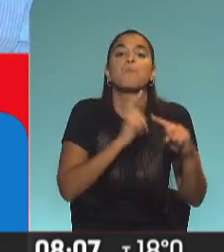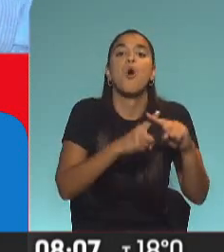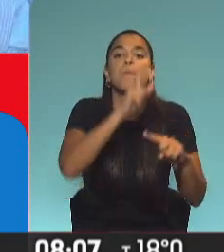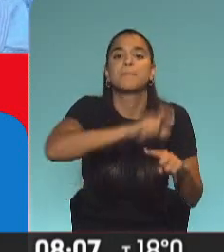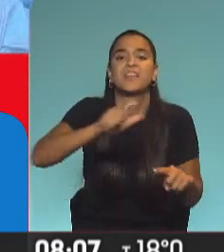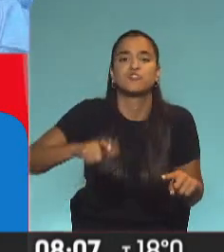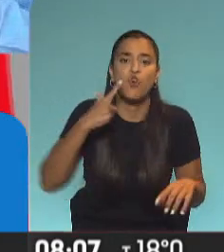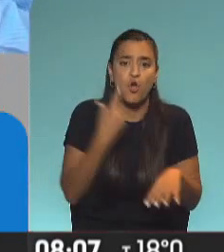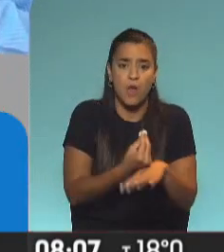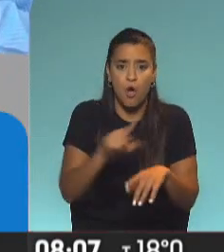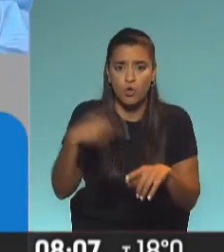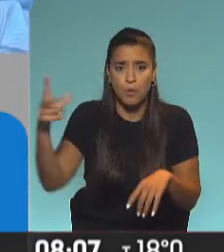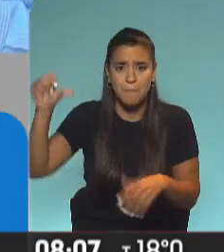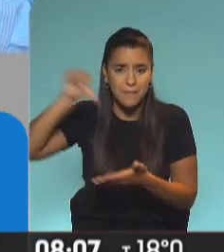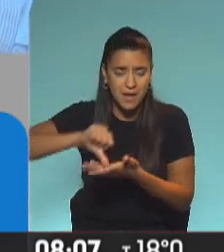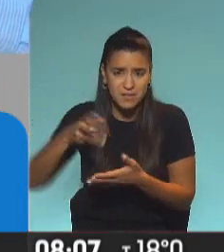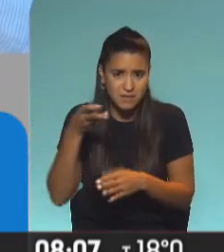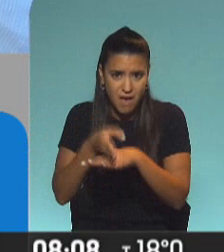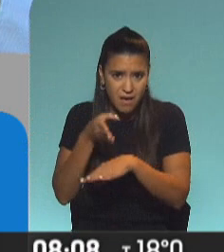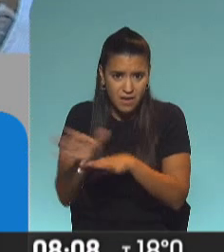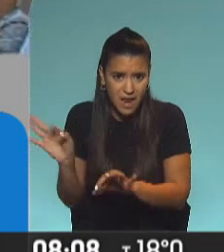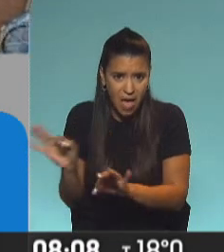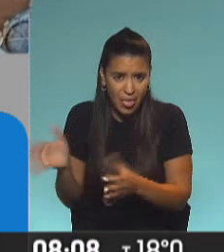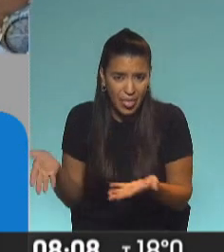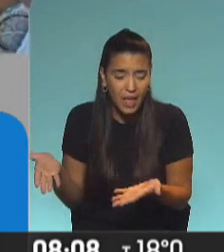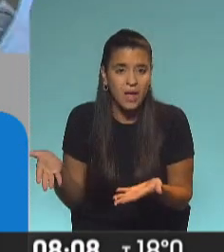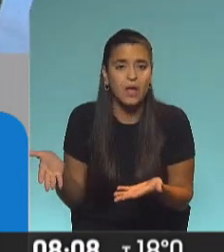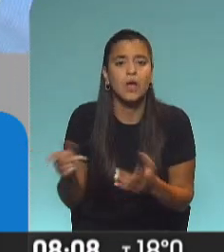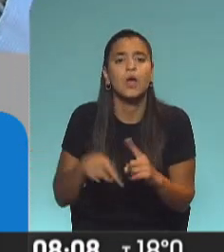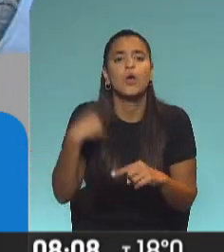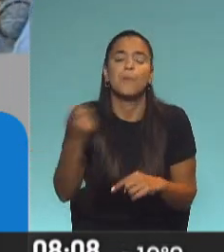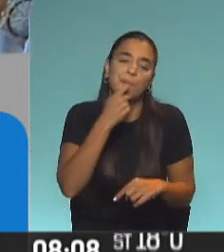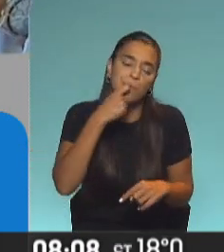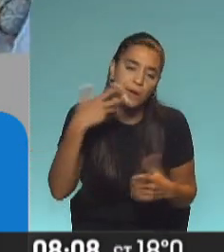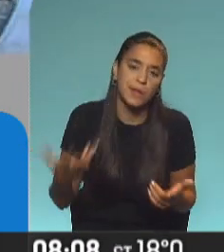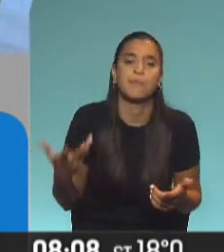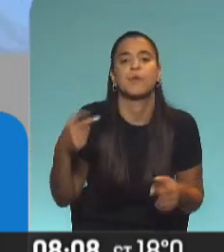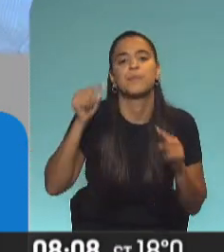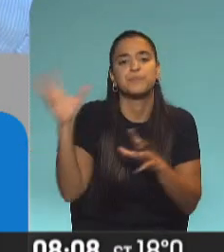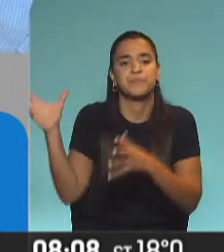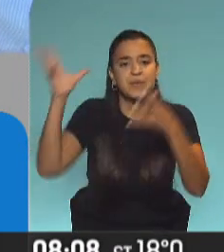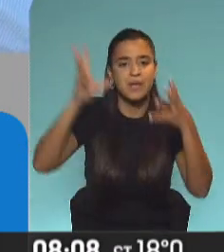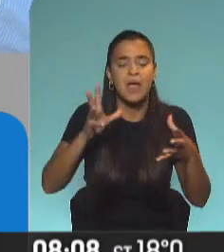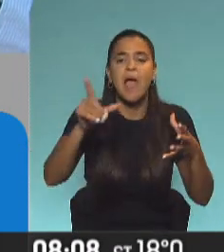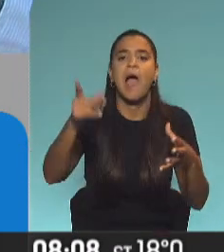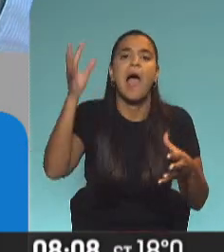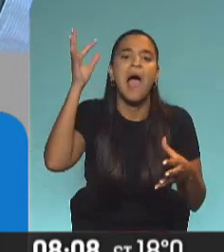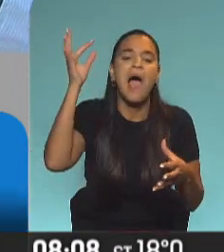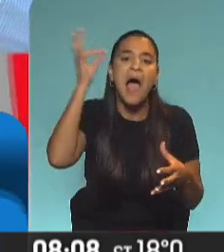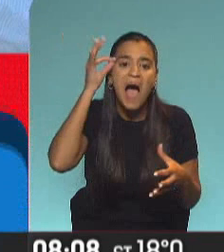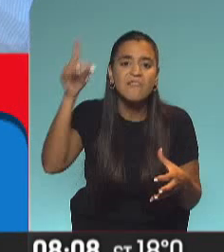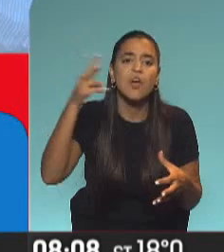habitante, cuando hay otros países que todavía no han tenido acceso a ninguna, y cuando nos enteramos que, por ejemplo, estaría llegando la vacuna al África recién para